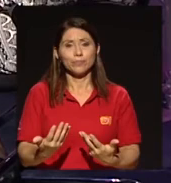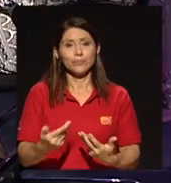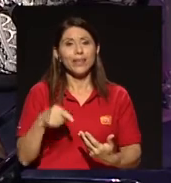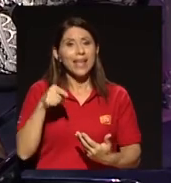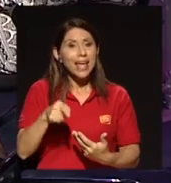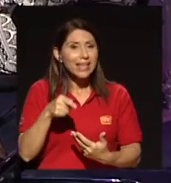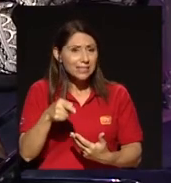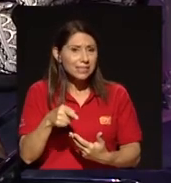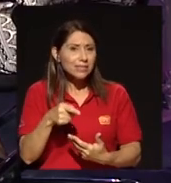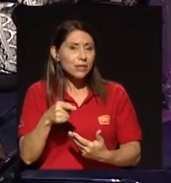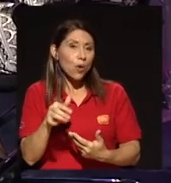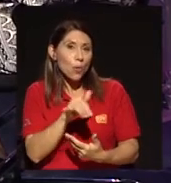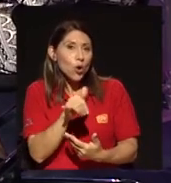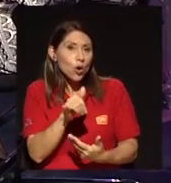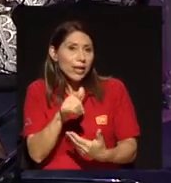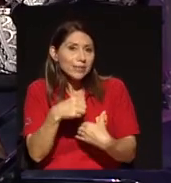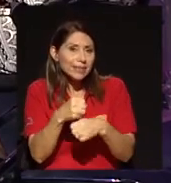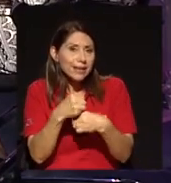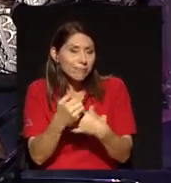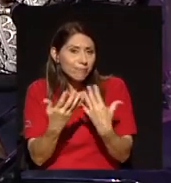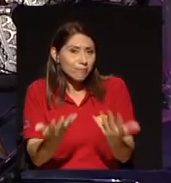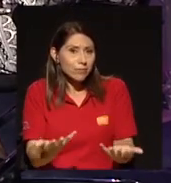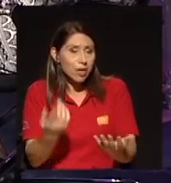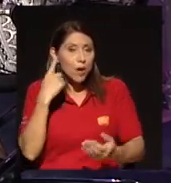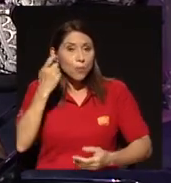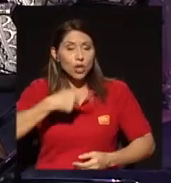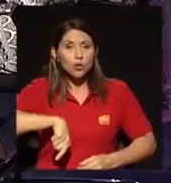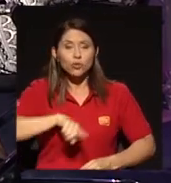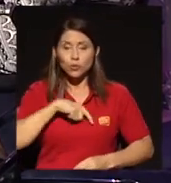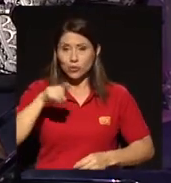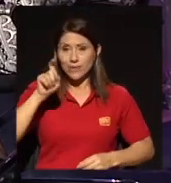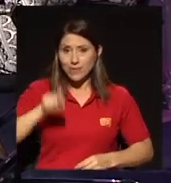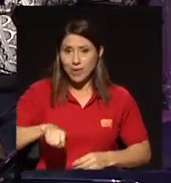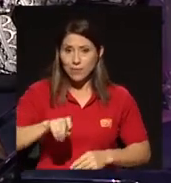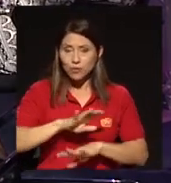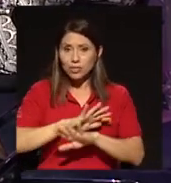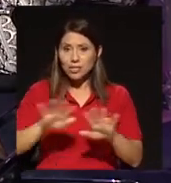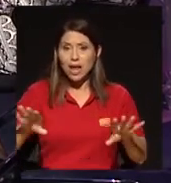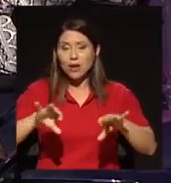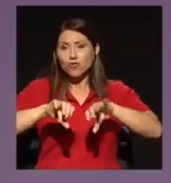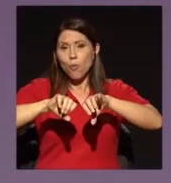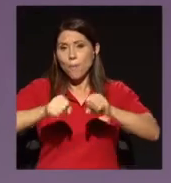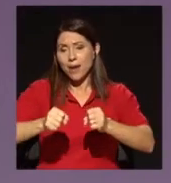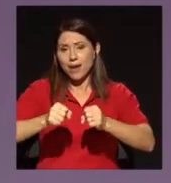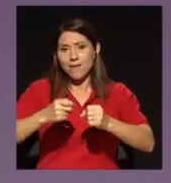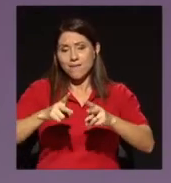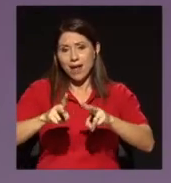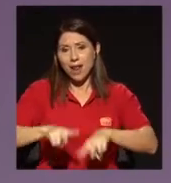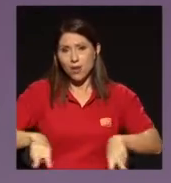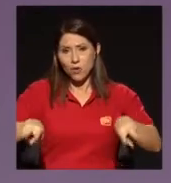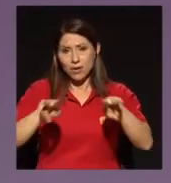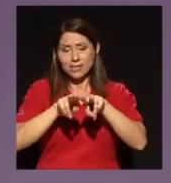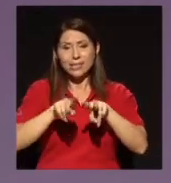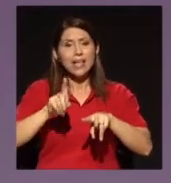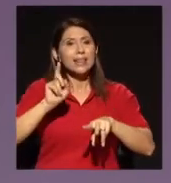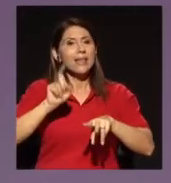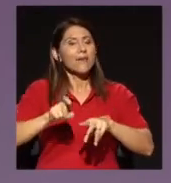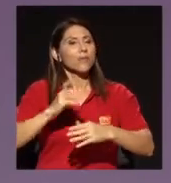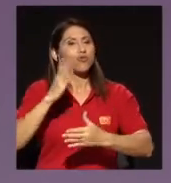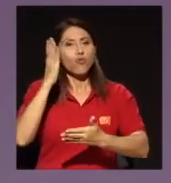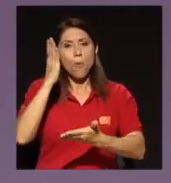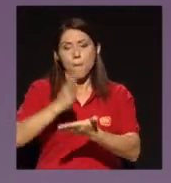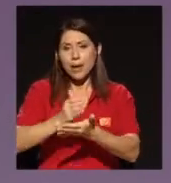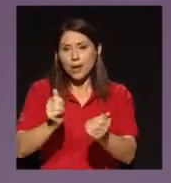lo que se viene a jugar, porque tenemos que romper con valores, tenemos que romper con